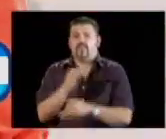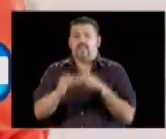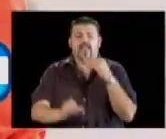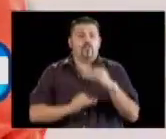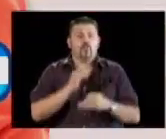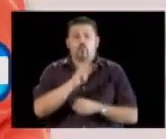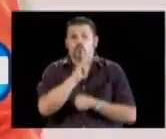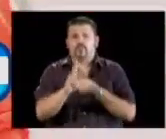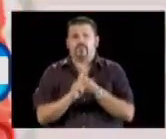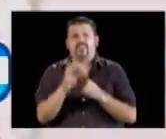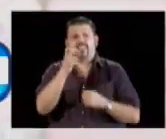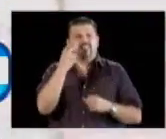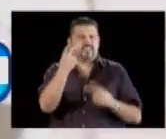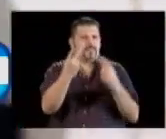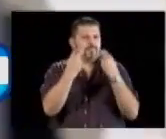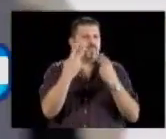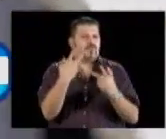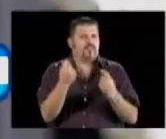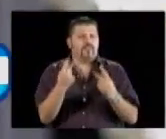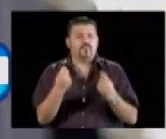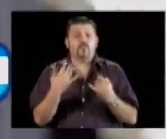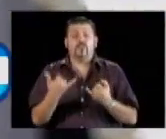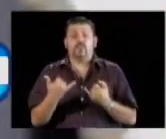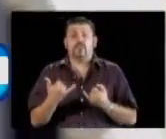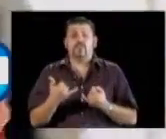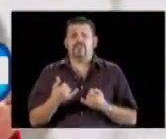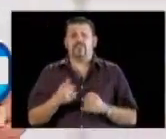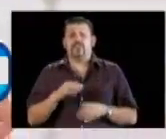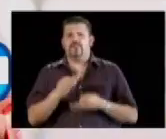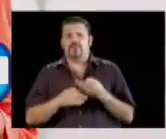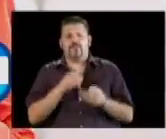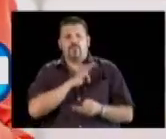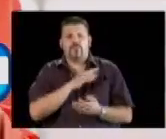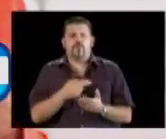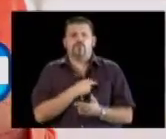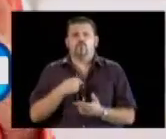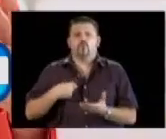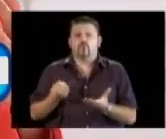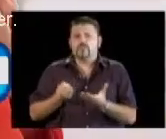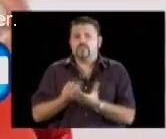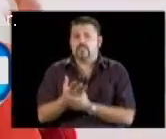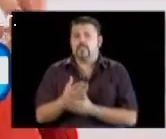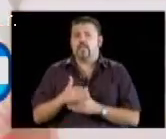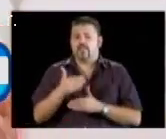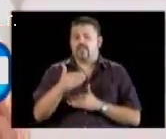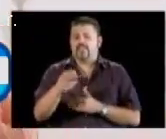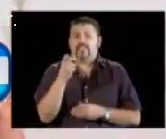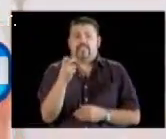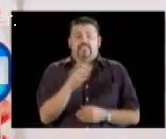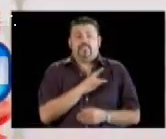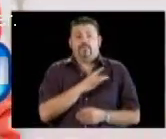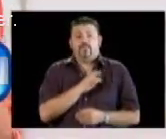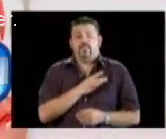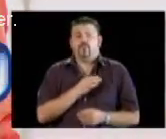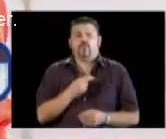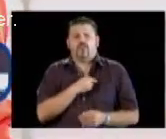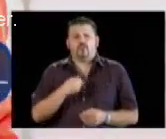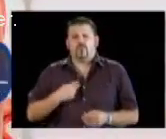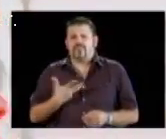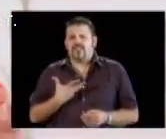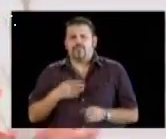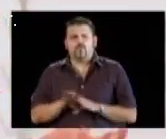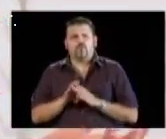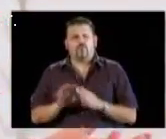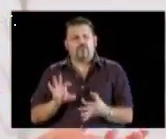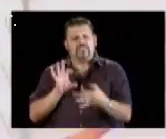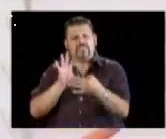nos están viendo, una de las excusas más grandes que tienen las mujeres para no salir adelante se llama ese miedo que tienen de tener éxito o